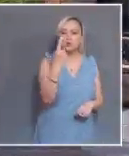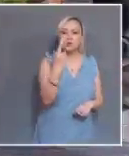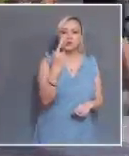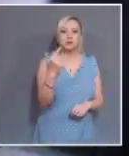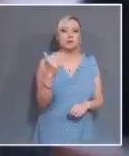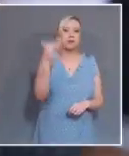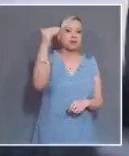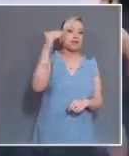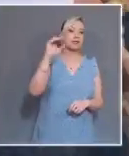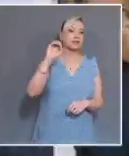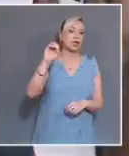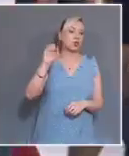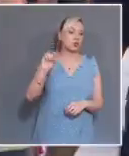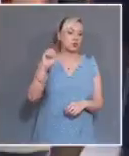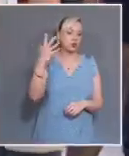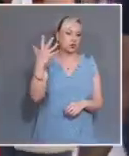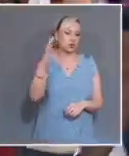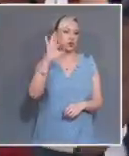con